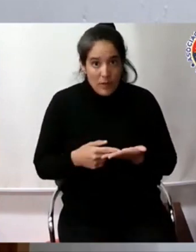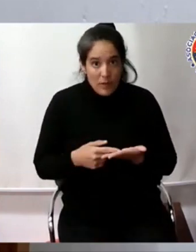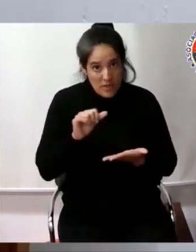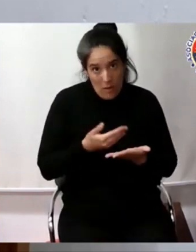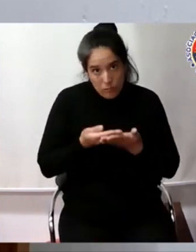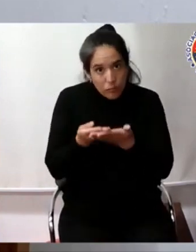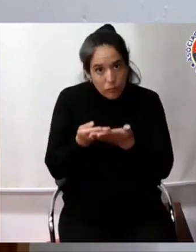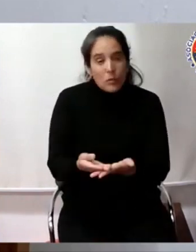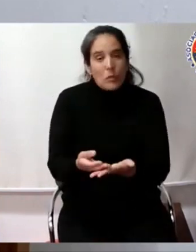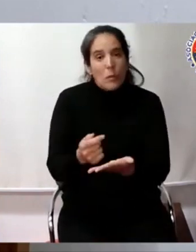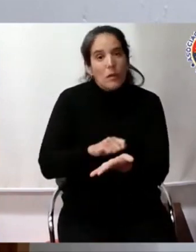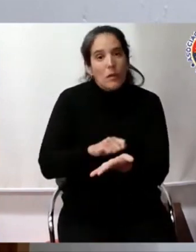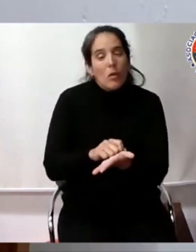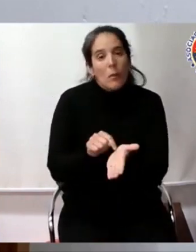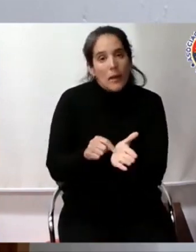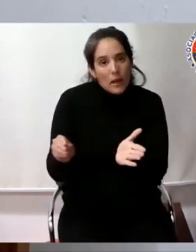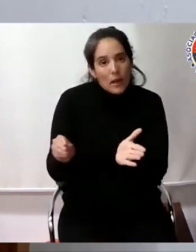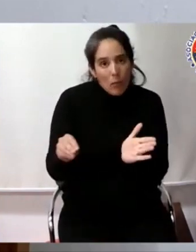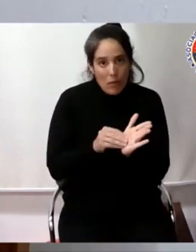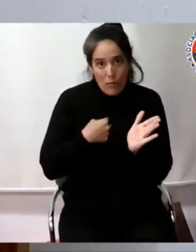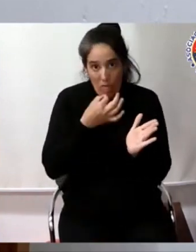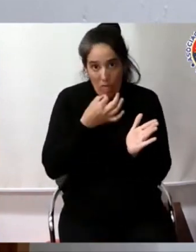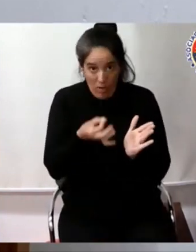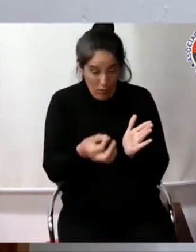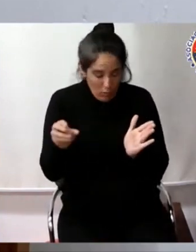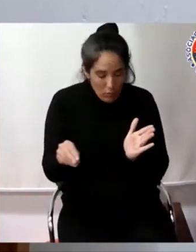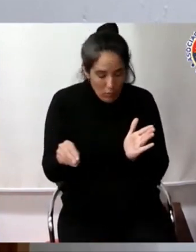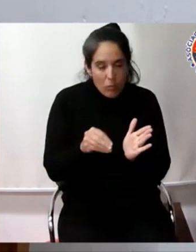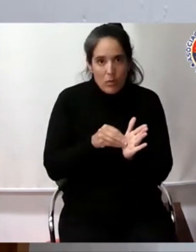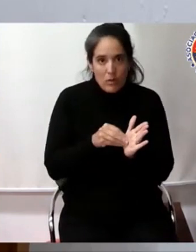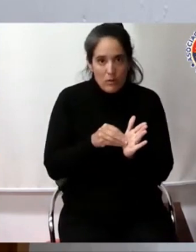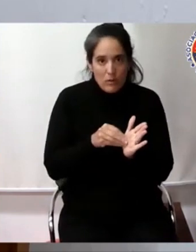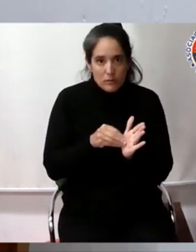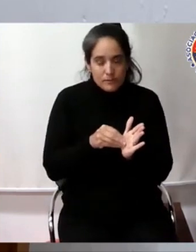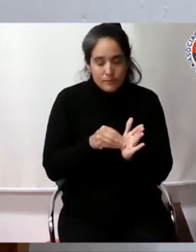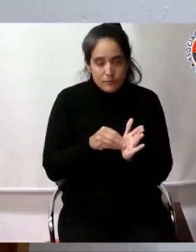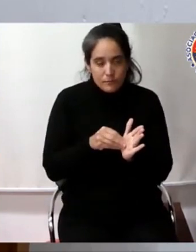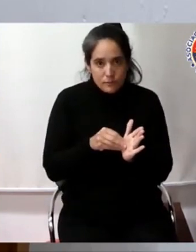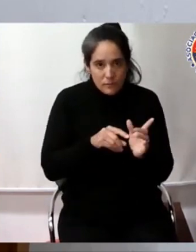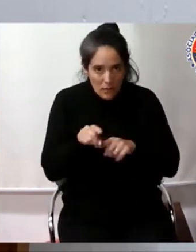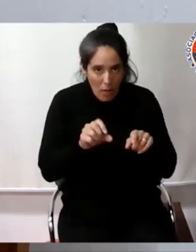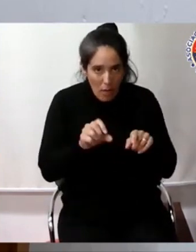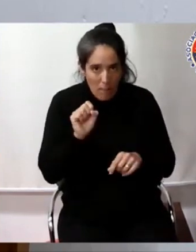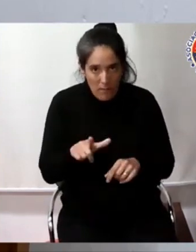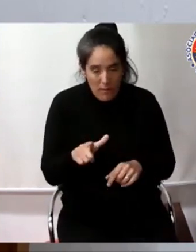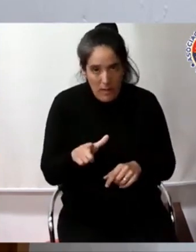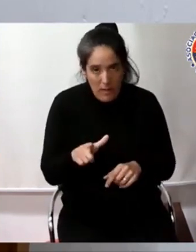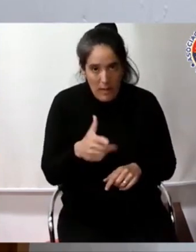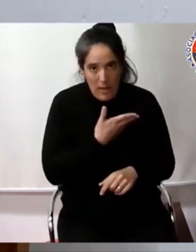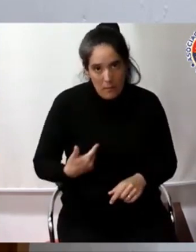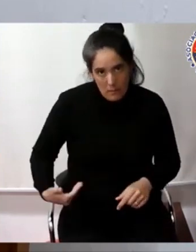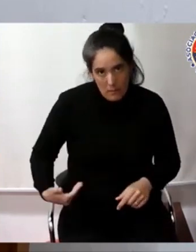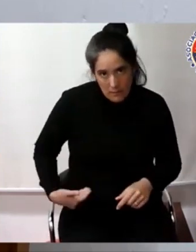para que sean enviadas conjuntamente con el planteo efectuado en la noche de hoy a la presidente de ute